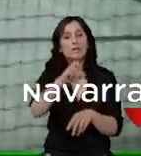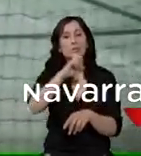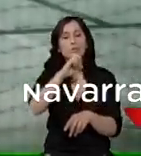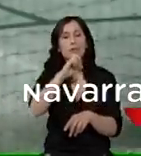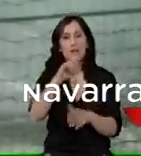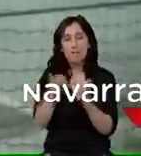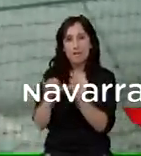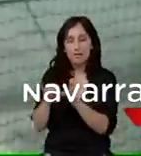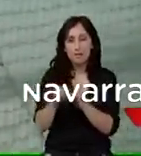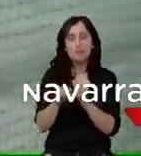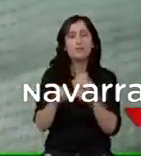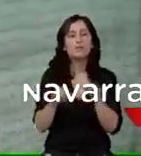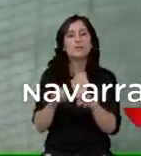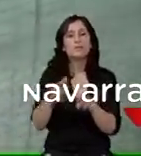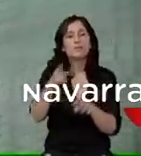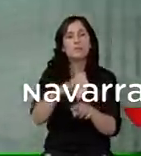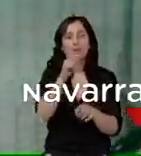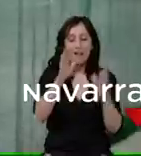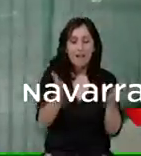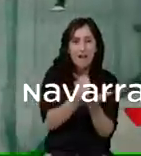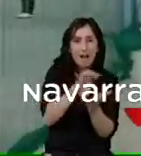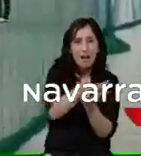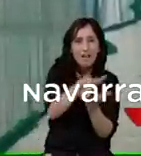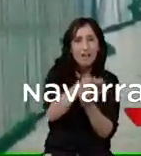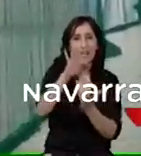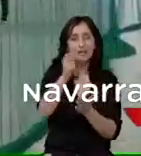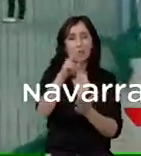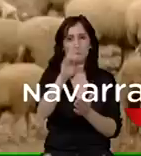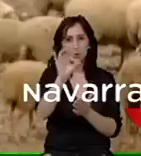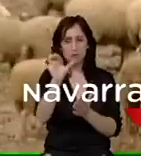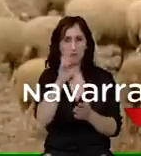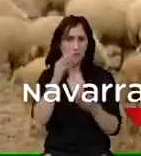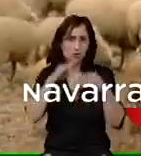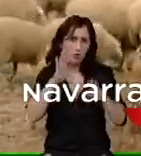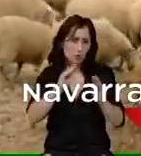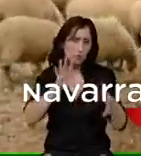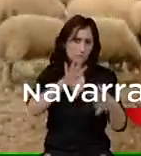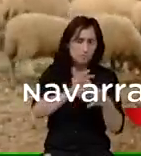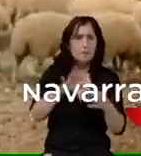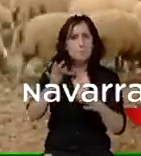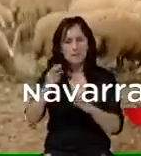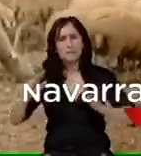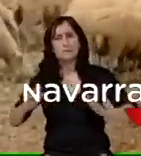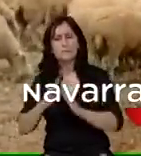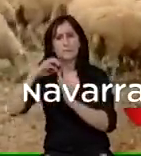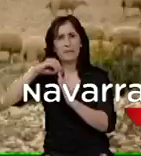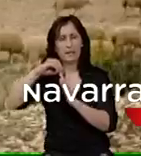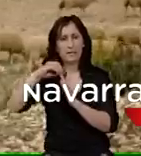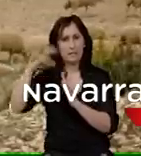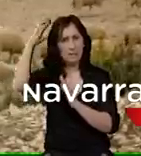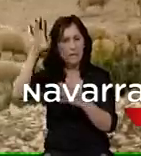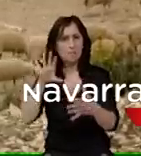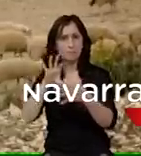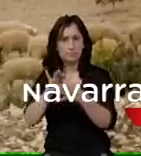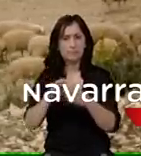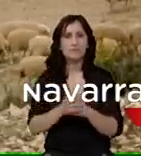Navarra, su historia ha estado ligada al canal de Tauste y, como no, a Las Bardenas Reales. Es una de las localidades que disfruta de